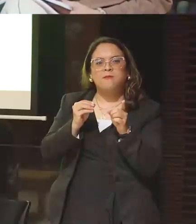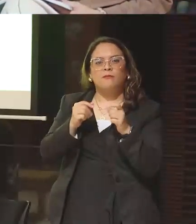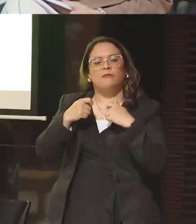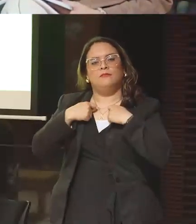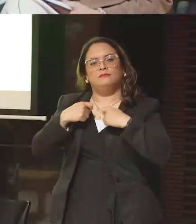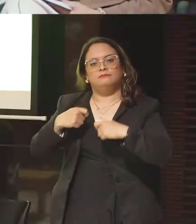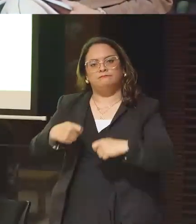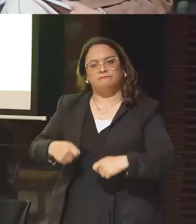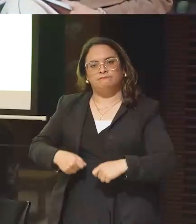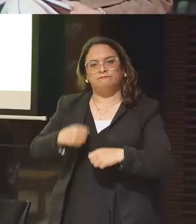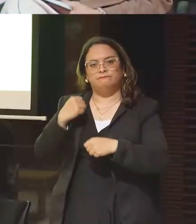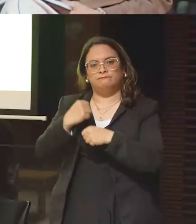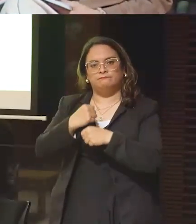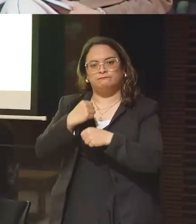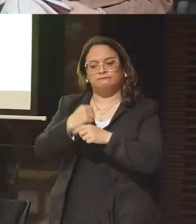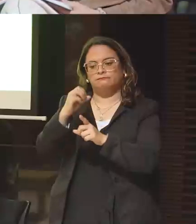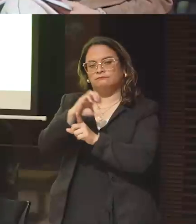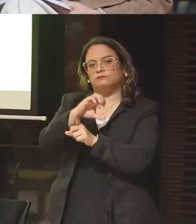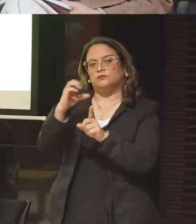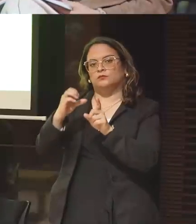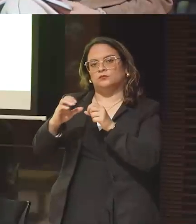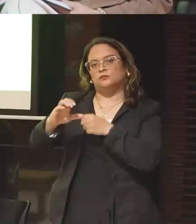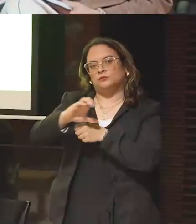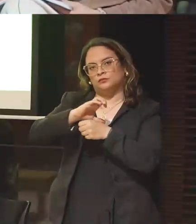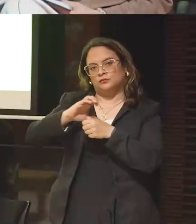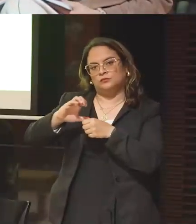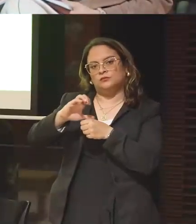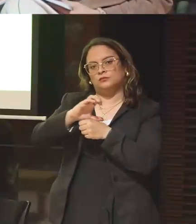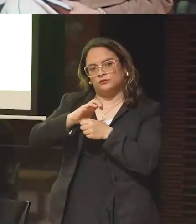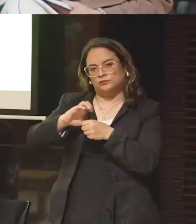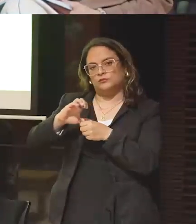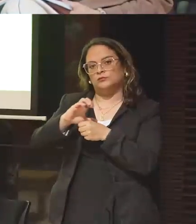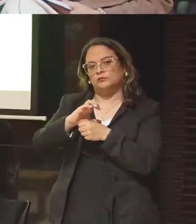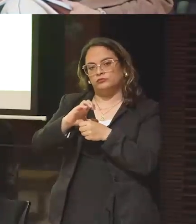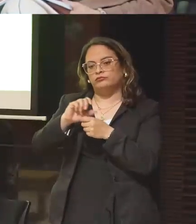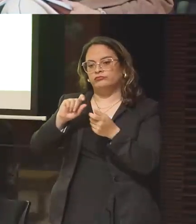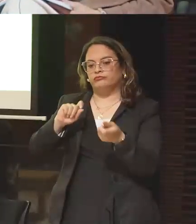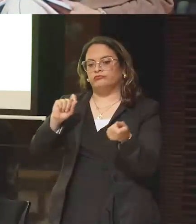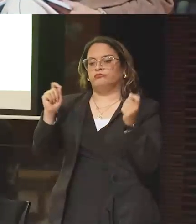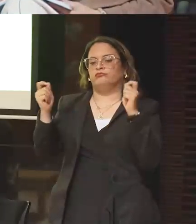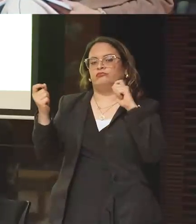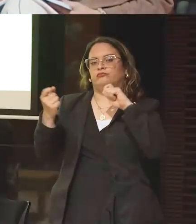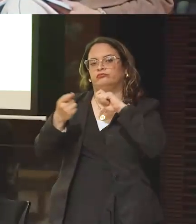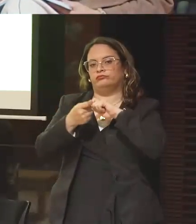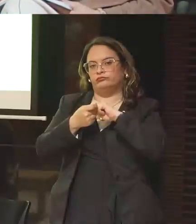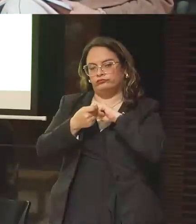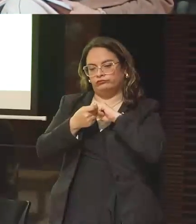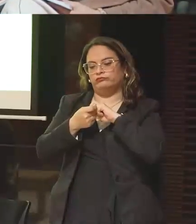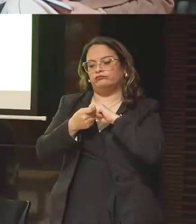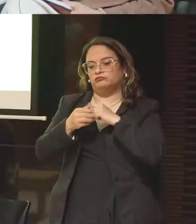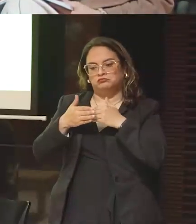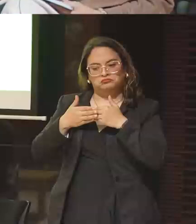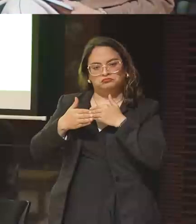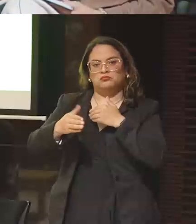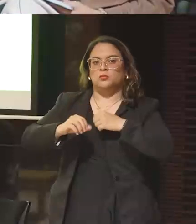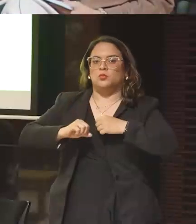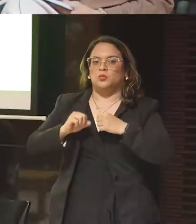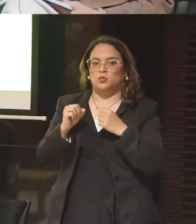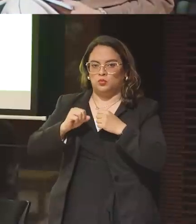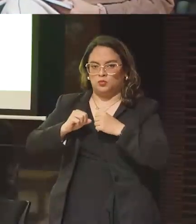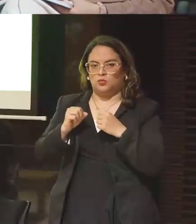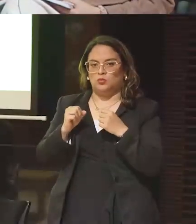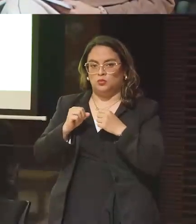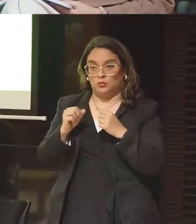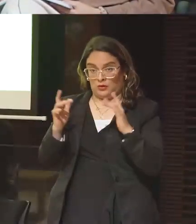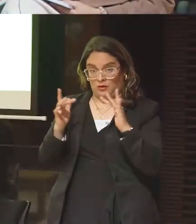rol que iba a jugar en la cultura de la ciudad. Entonces, la transformación que va a haber en Bogotá no va a ser solo en el